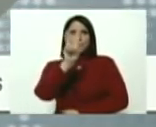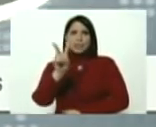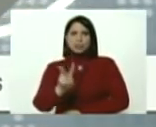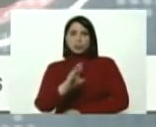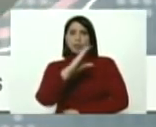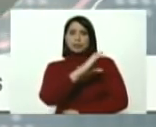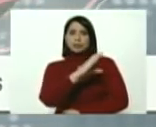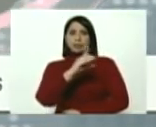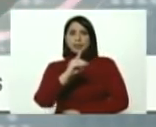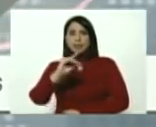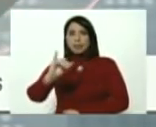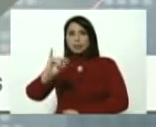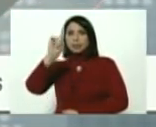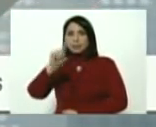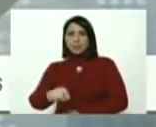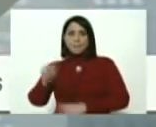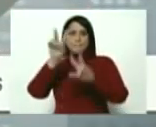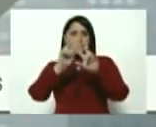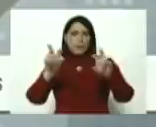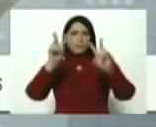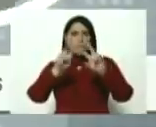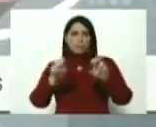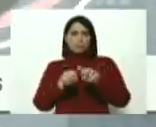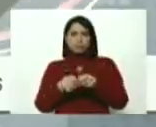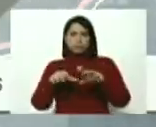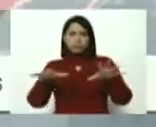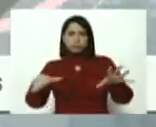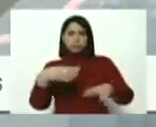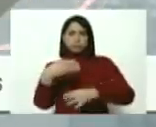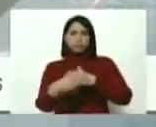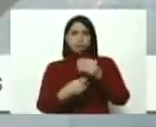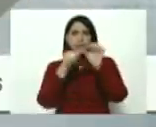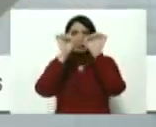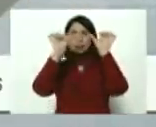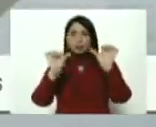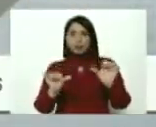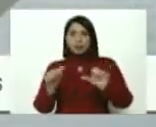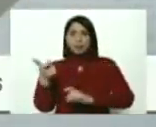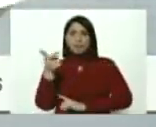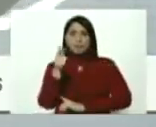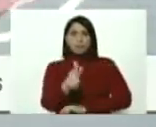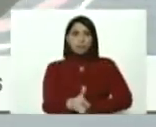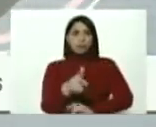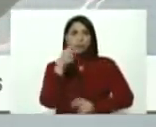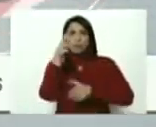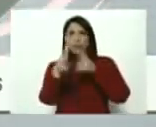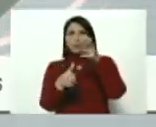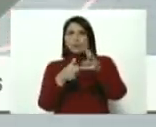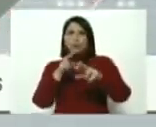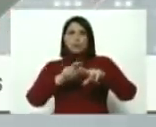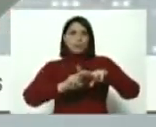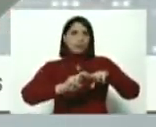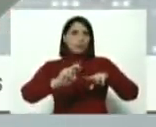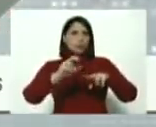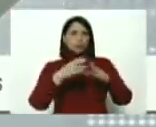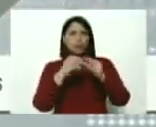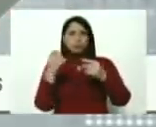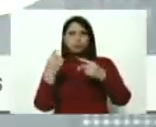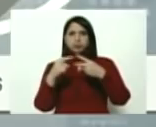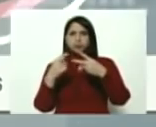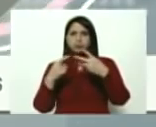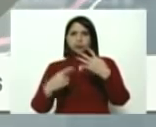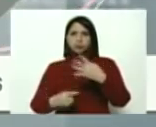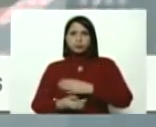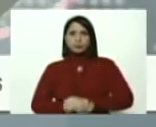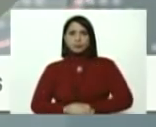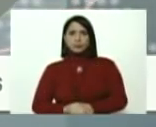CDI, despistaje masivo que se hacen en los sistemas de transporte público, metros, ferrocarriles, etcétera, pues